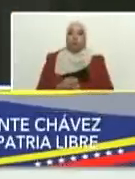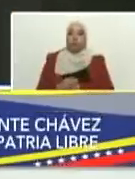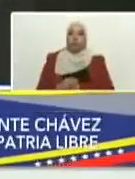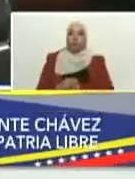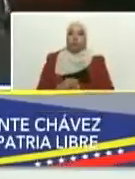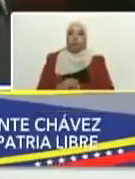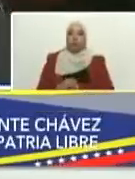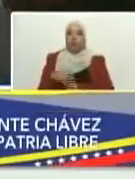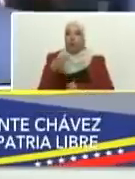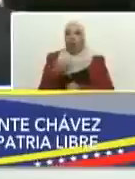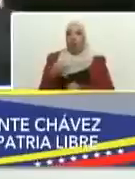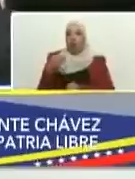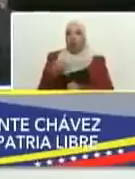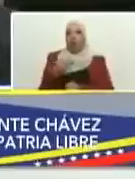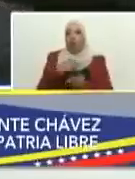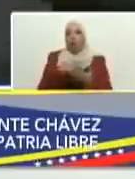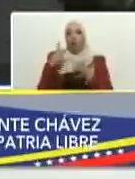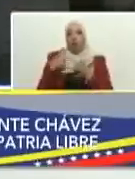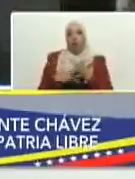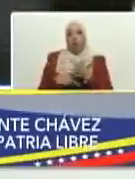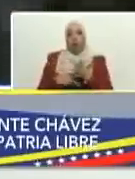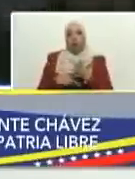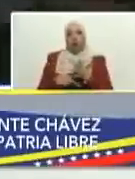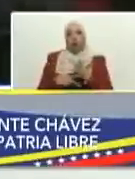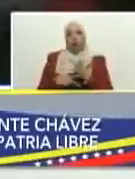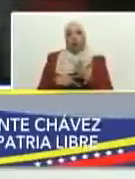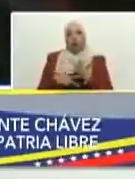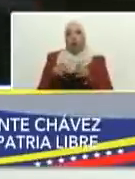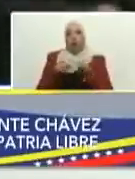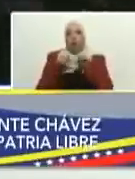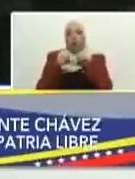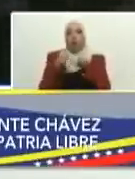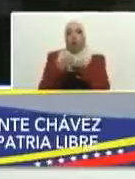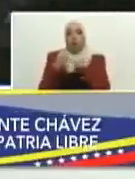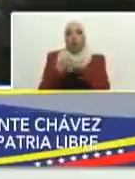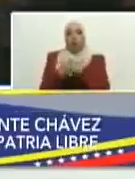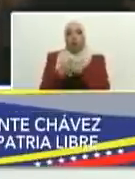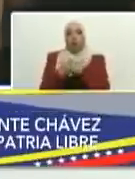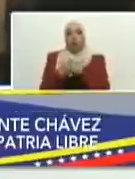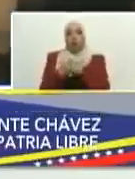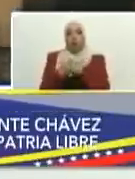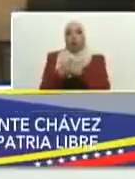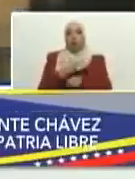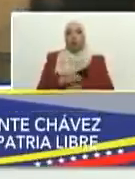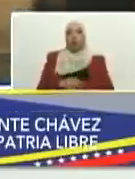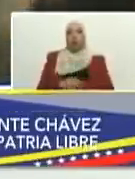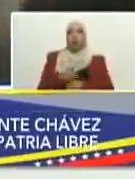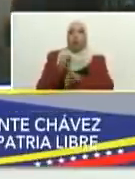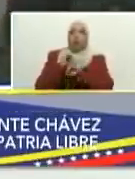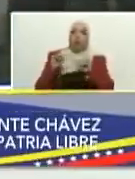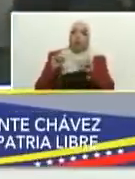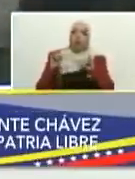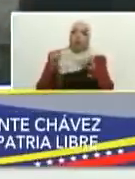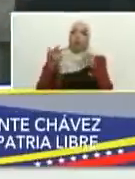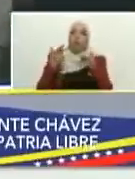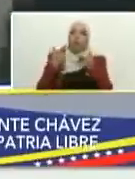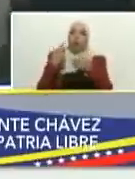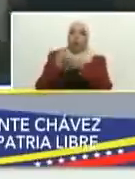que sigue su proyecto, que sigue su legado dinámico,